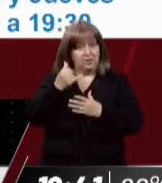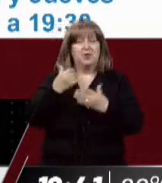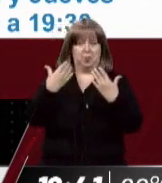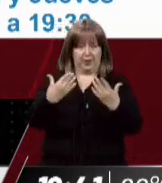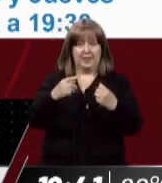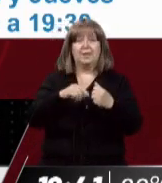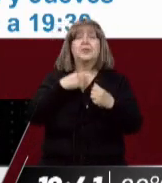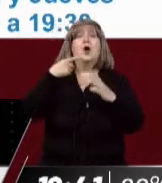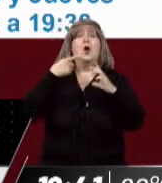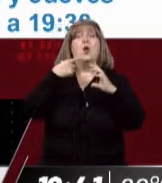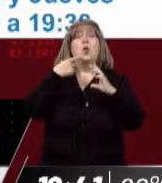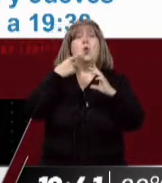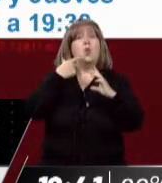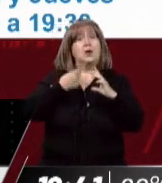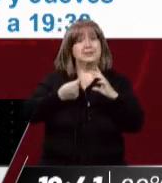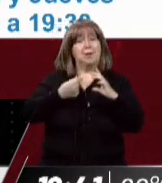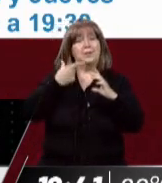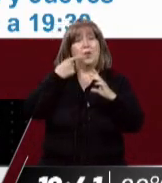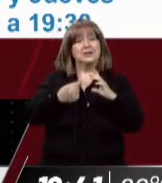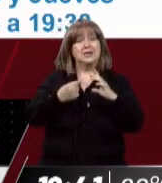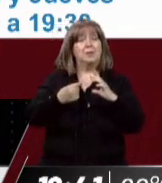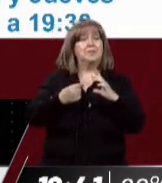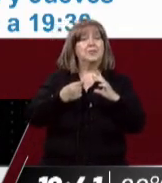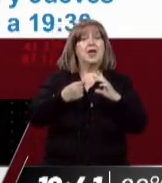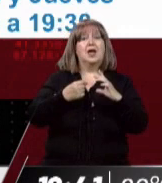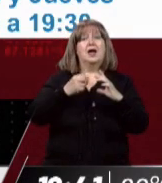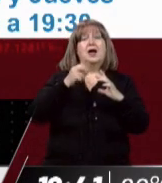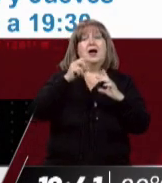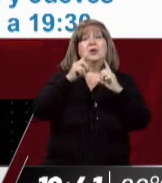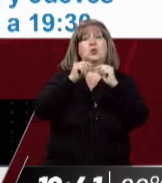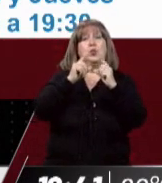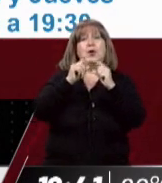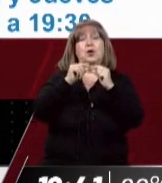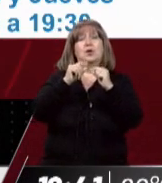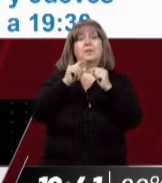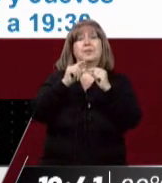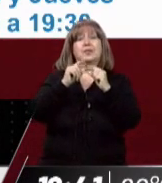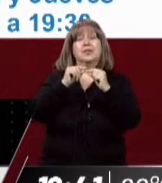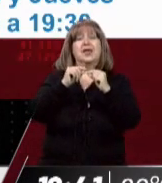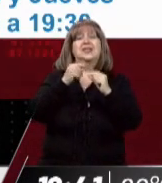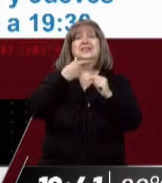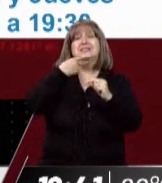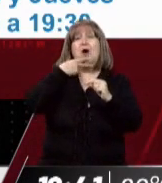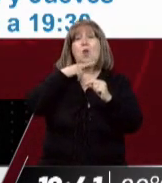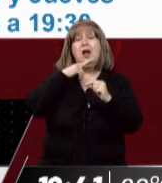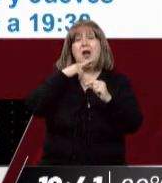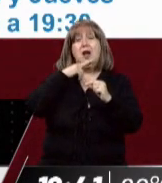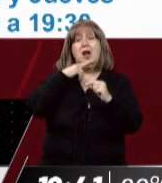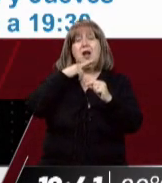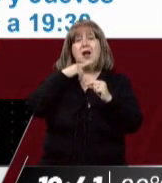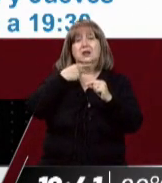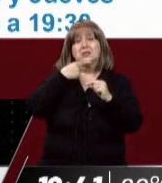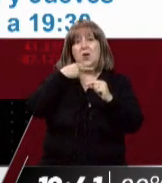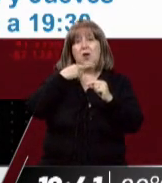con respecto al WhatsApp, para que vean, van a ver que tiene el número... San Juan. Tiene característica de San Juan, pero es